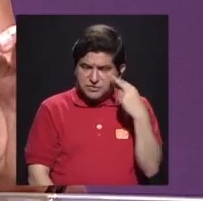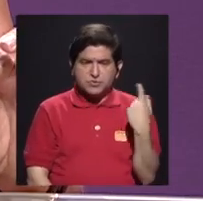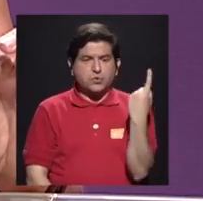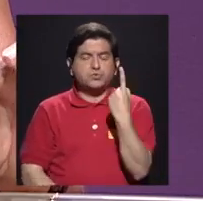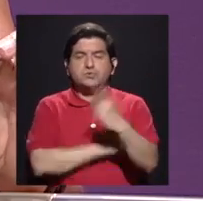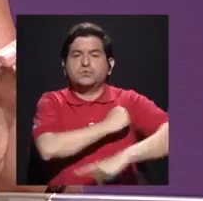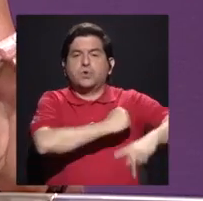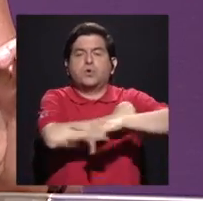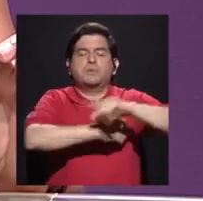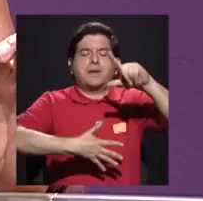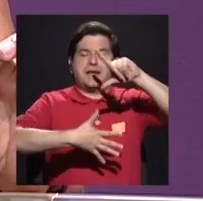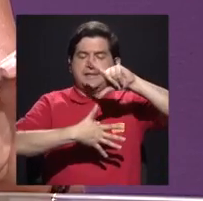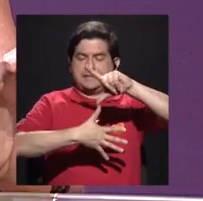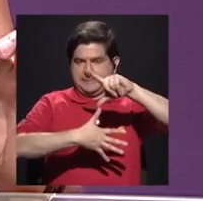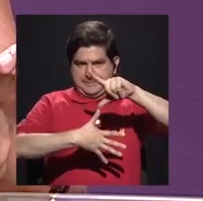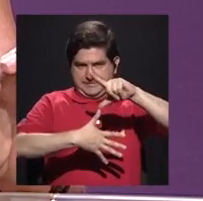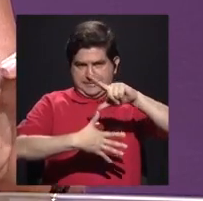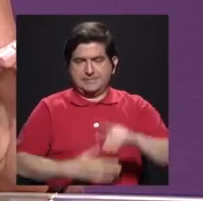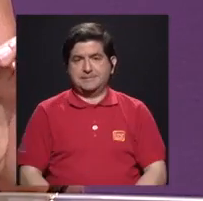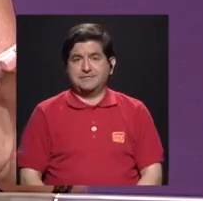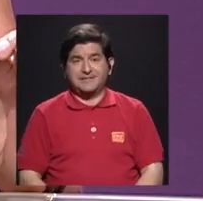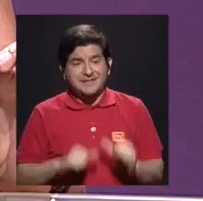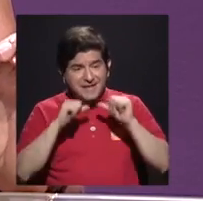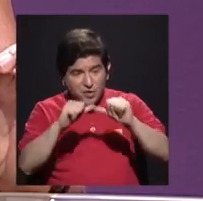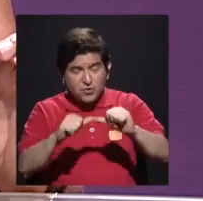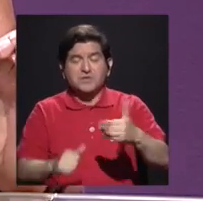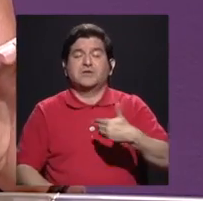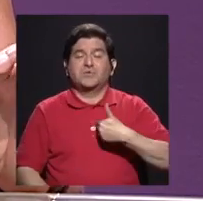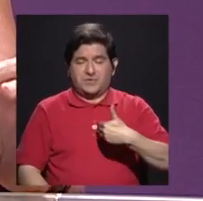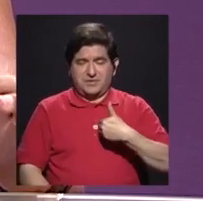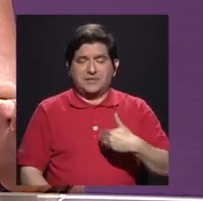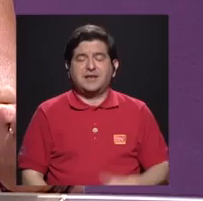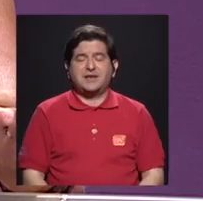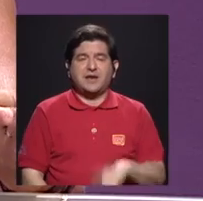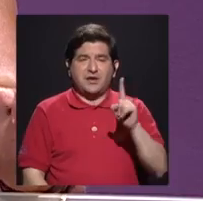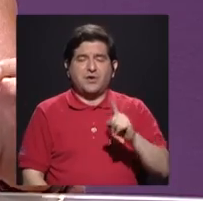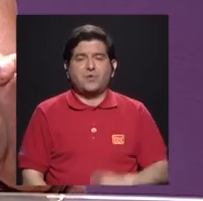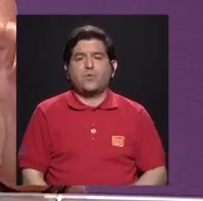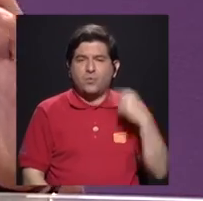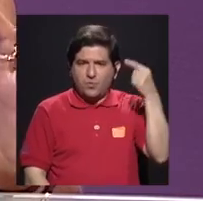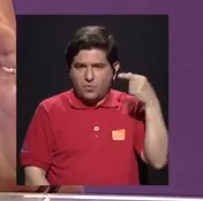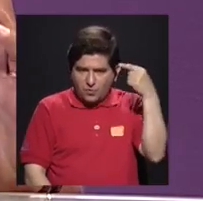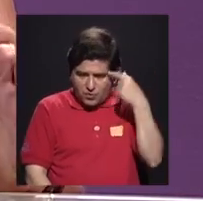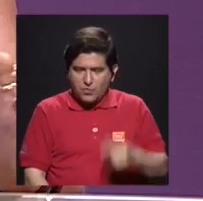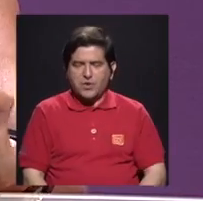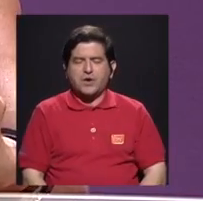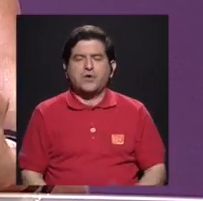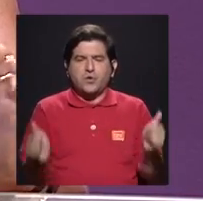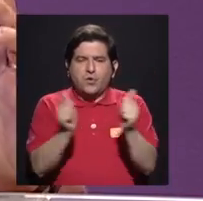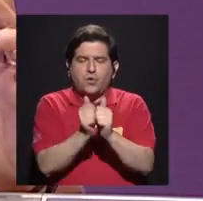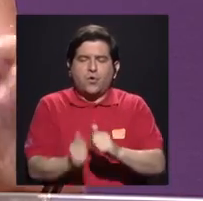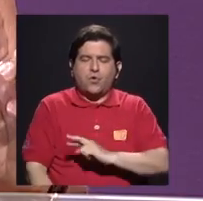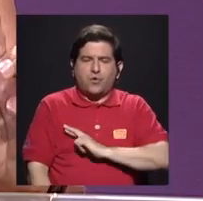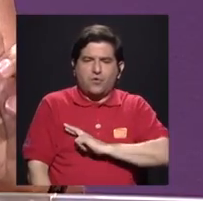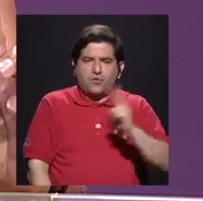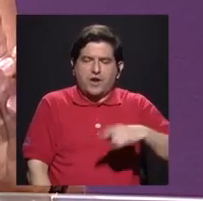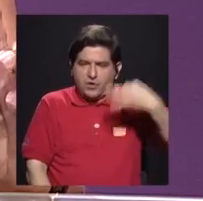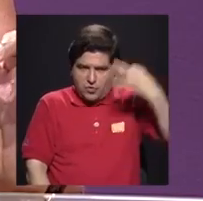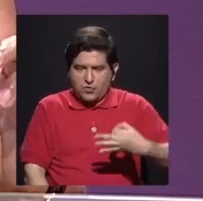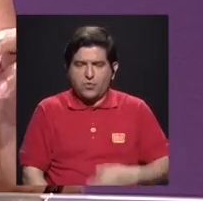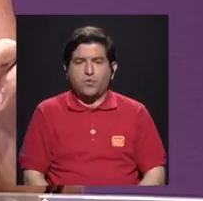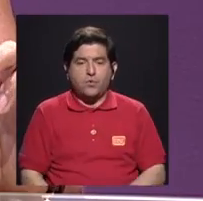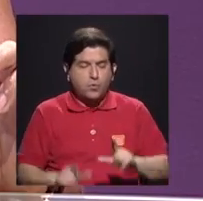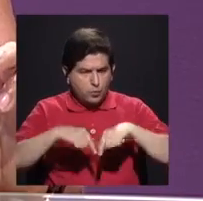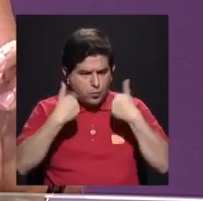único país de américa latina que aún tiene un estado confesional un nutrido y visionario grupo